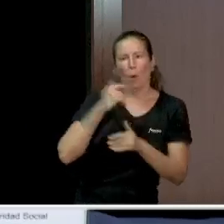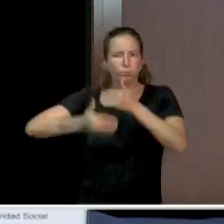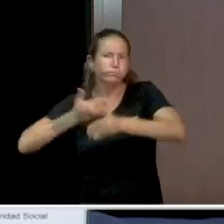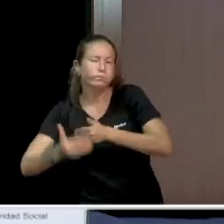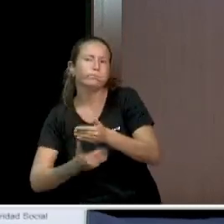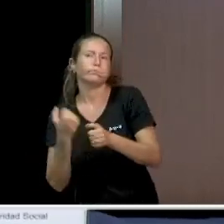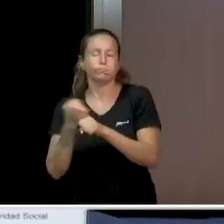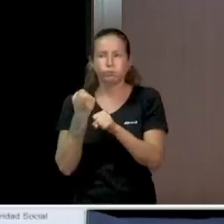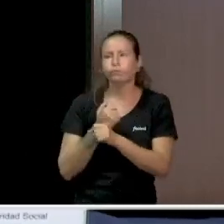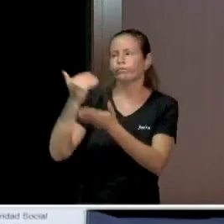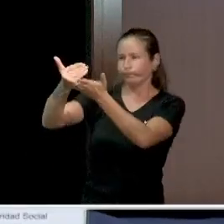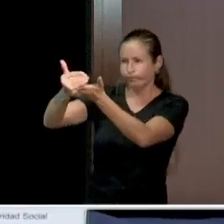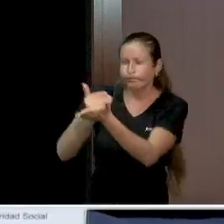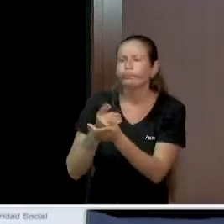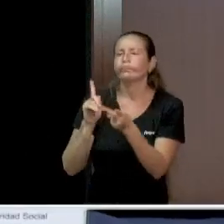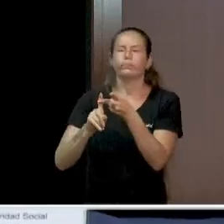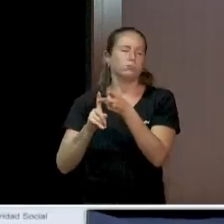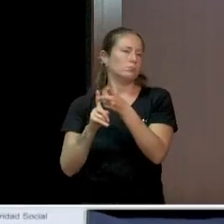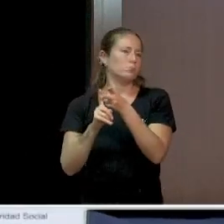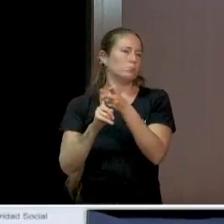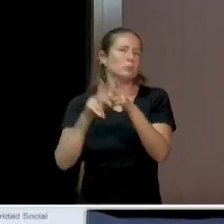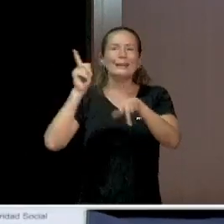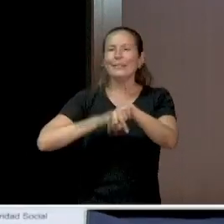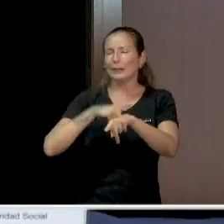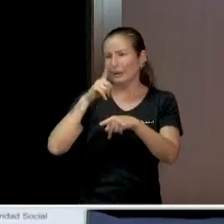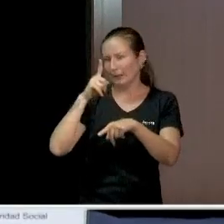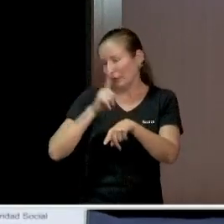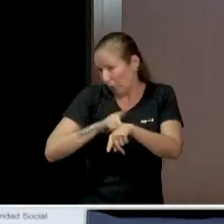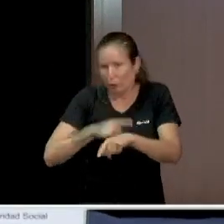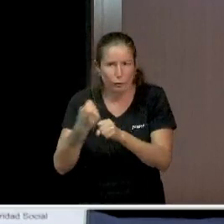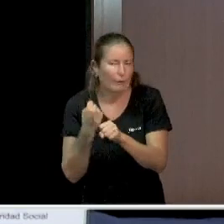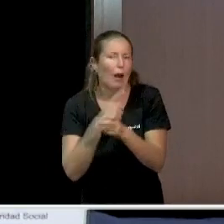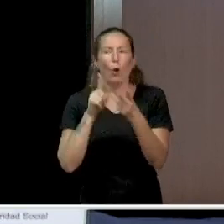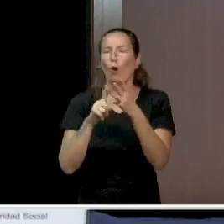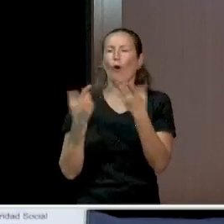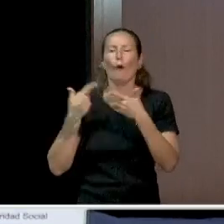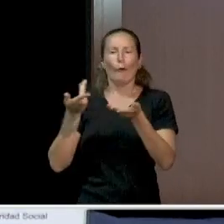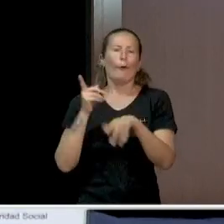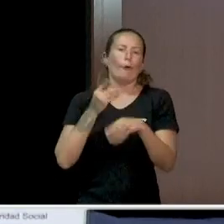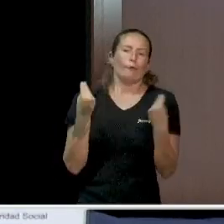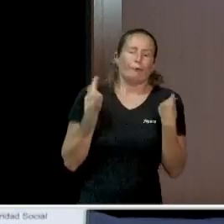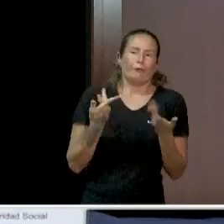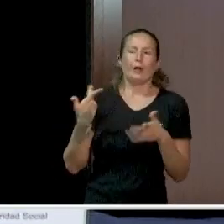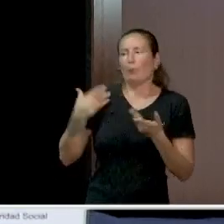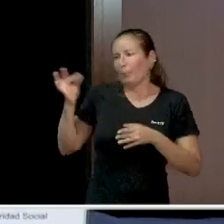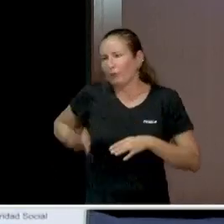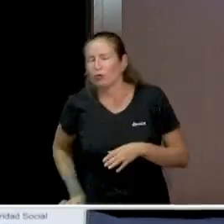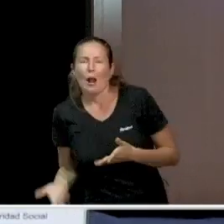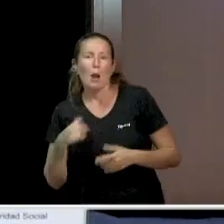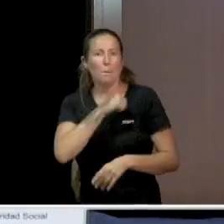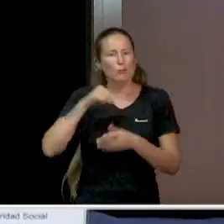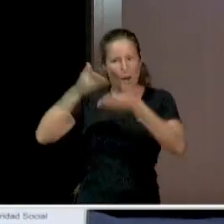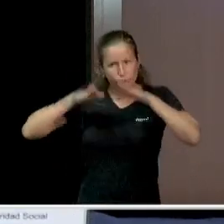condiciones retributivas, de tiempo de trabajo, de conciliación, de su vida personal, laboral y